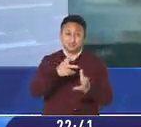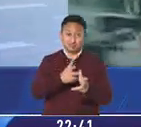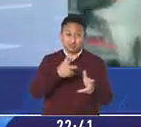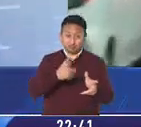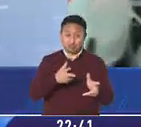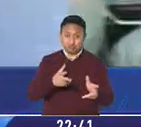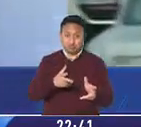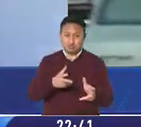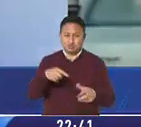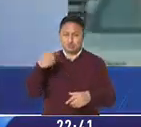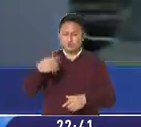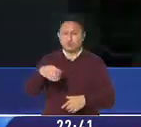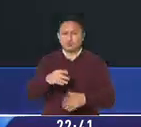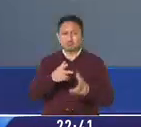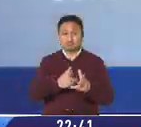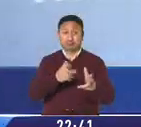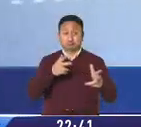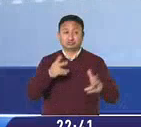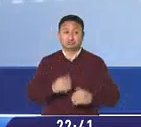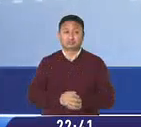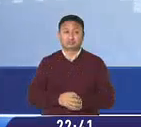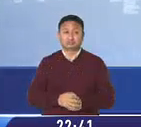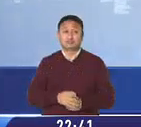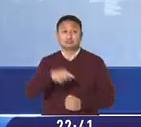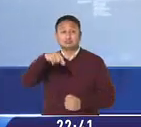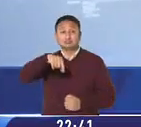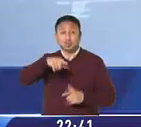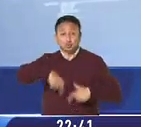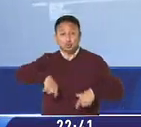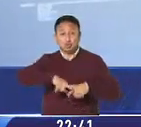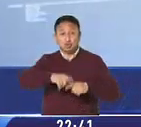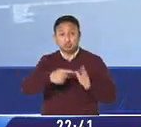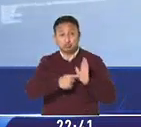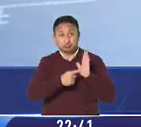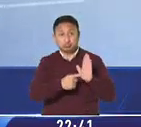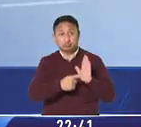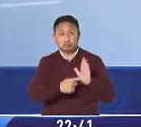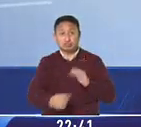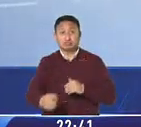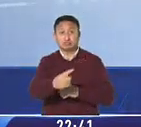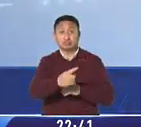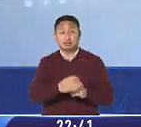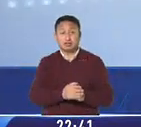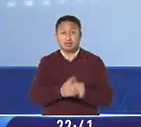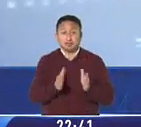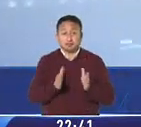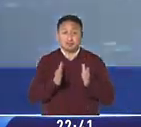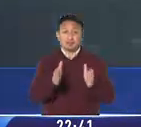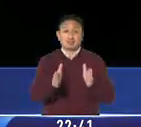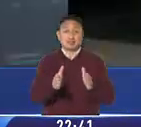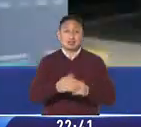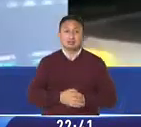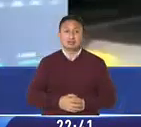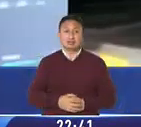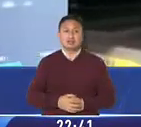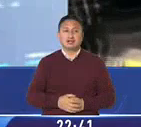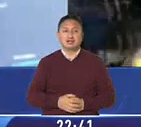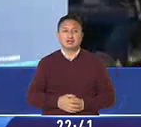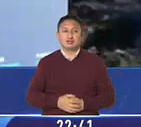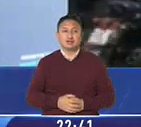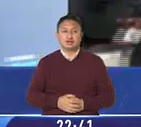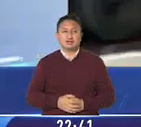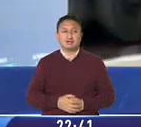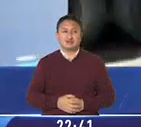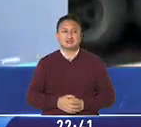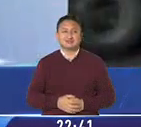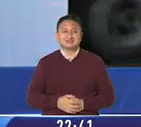altura del Gasocentro 2000, pila. Aquí reportando desde el lugar de los hechos, un container se fue de oreja. Y mientras